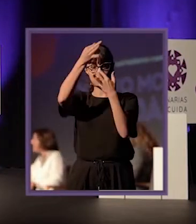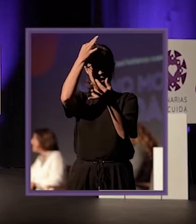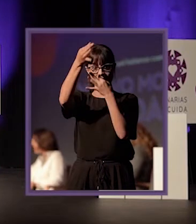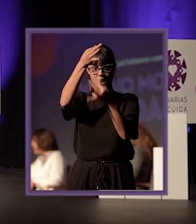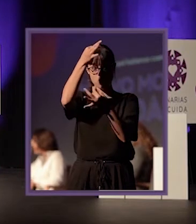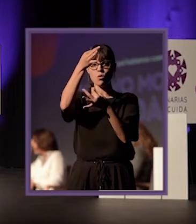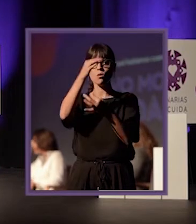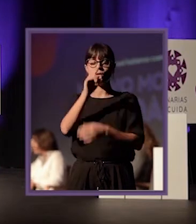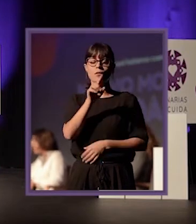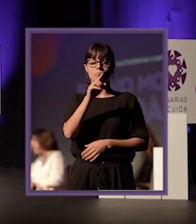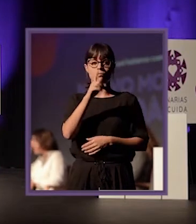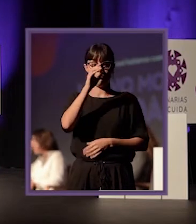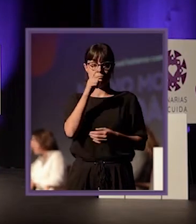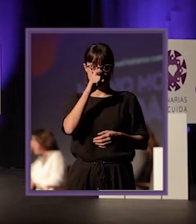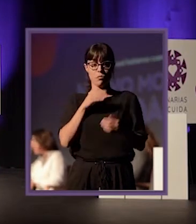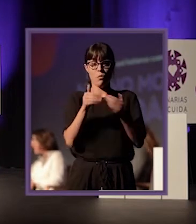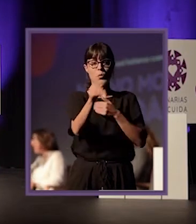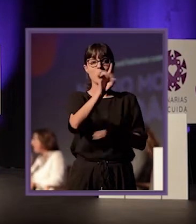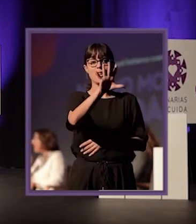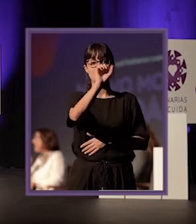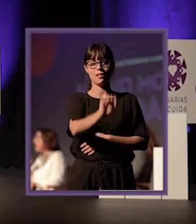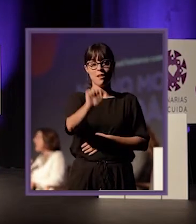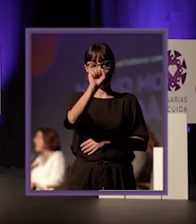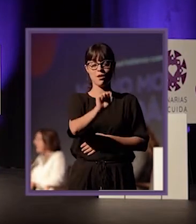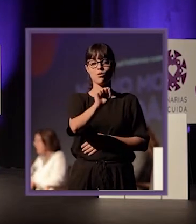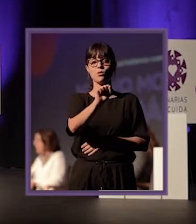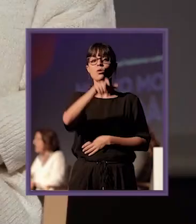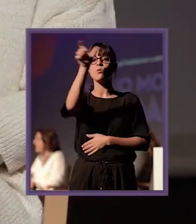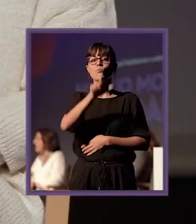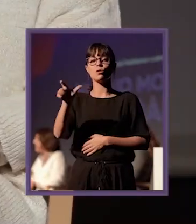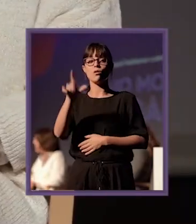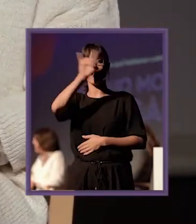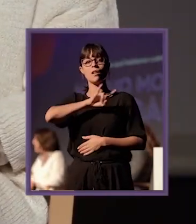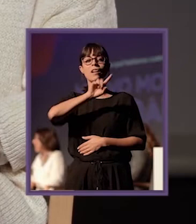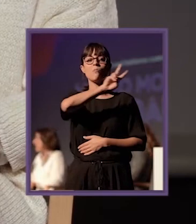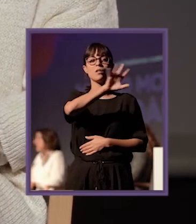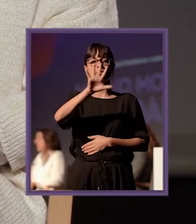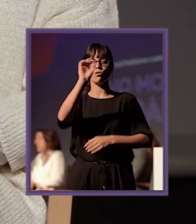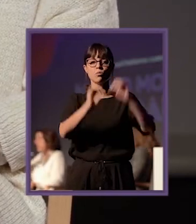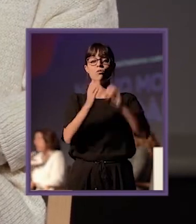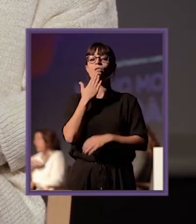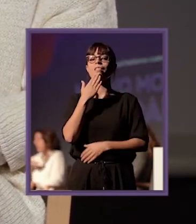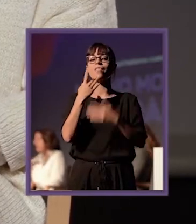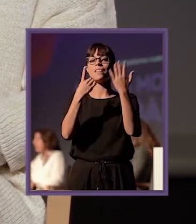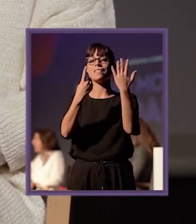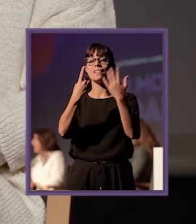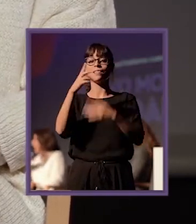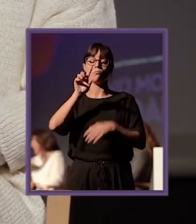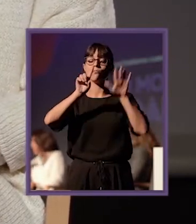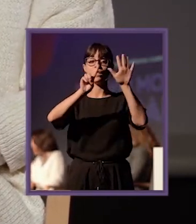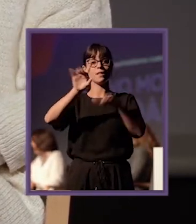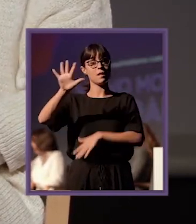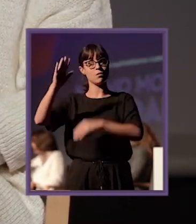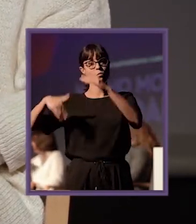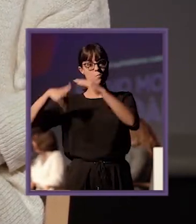apenas 15 años el 25% de la población en Canarias tendrá más de 65 años. Y eso en sí mismo ya sería un reto